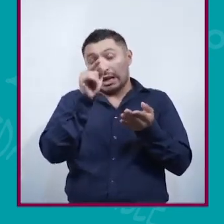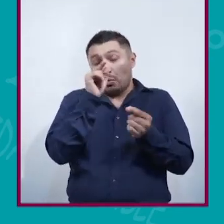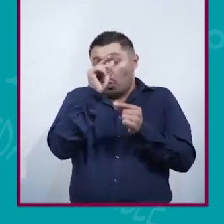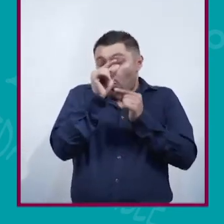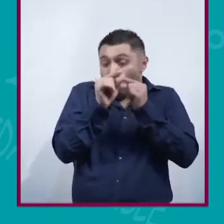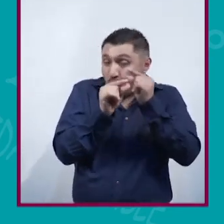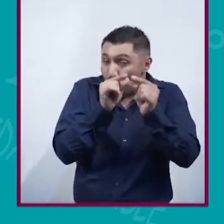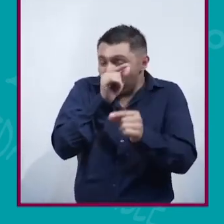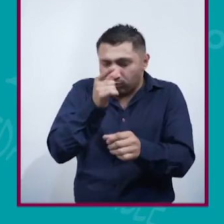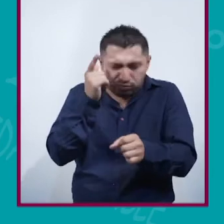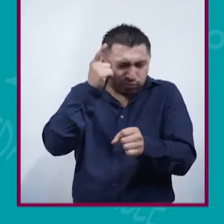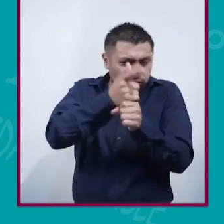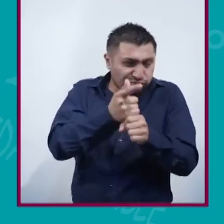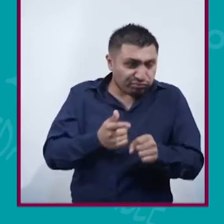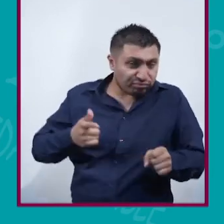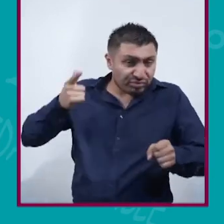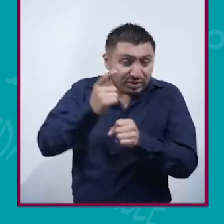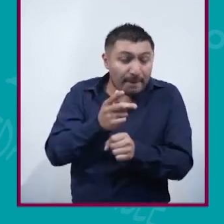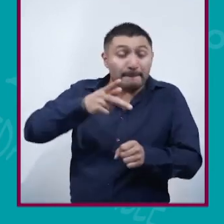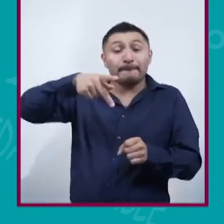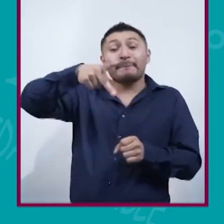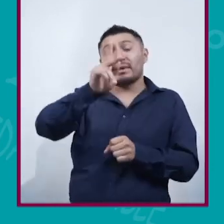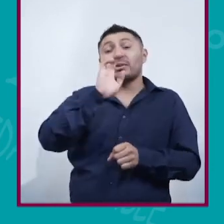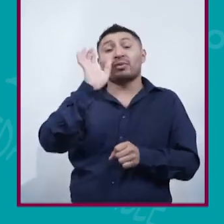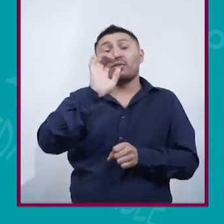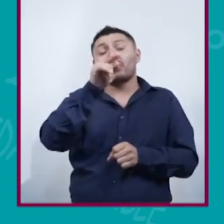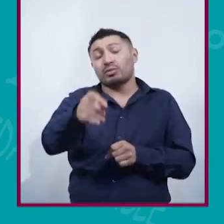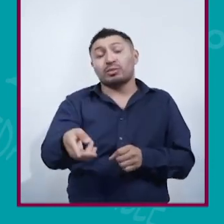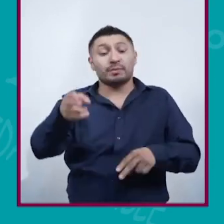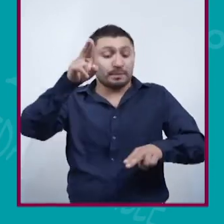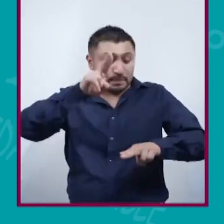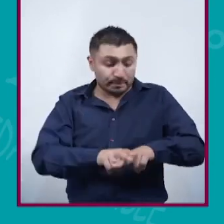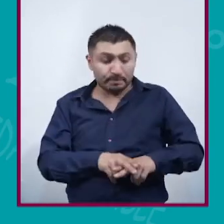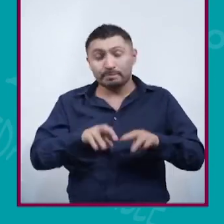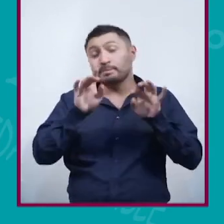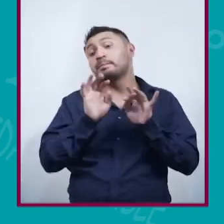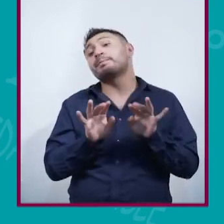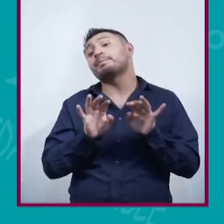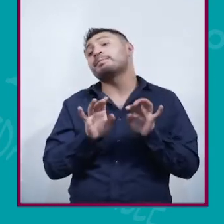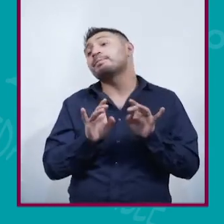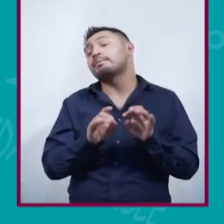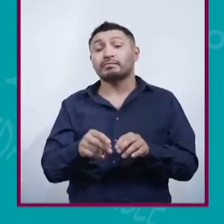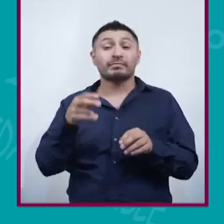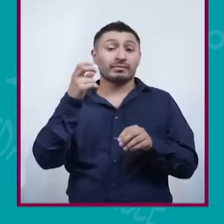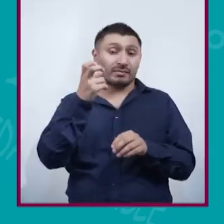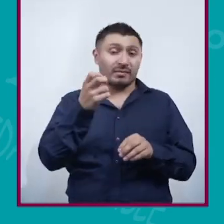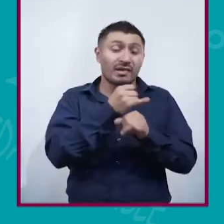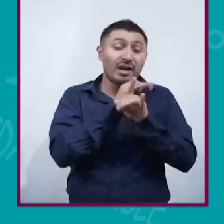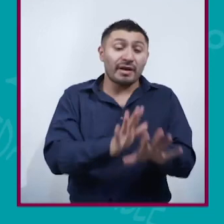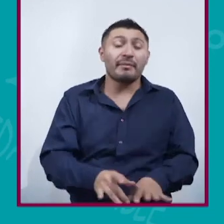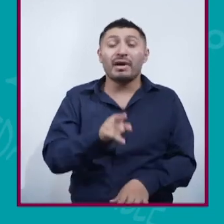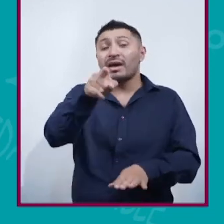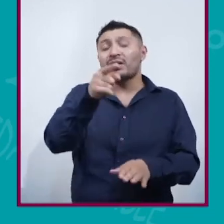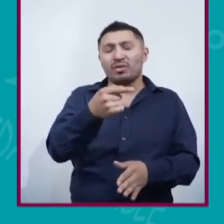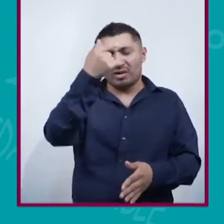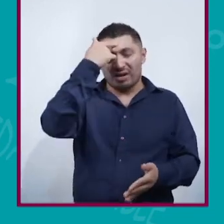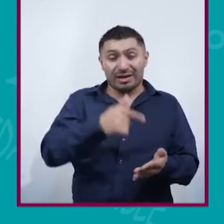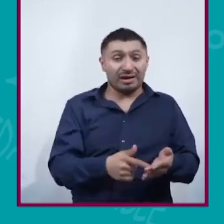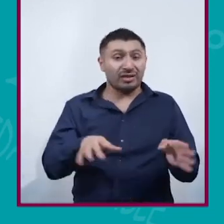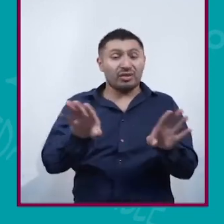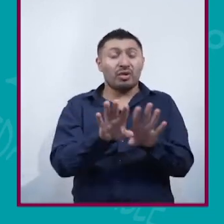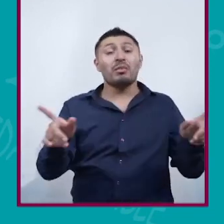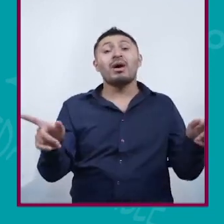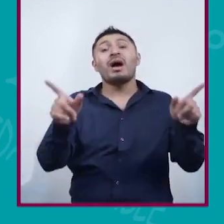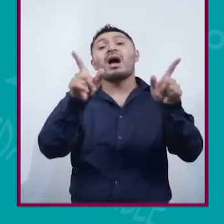vas reflejando. Sin embargo, a la hora de sentarte a editar, resulta que la imagen que tú creías era